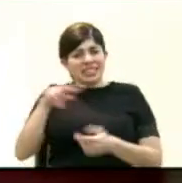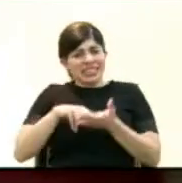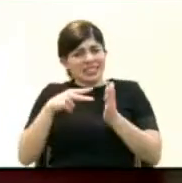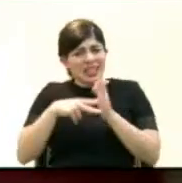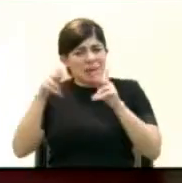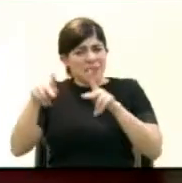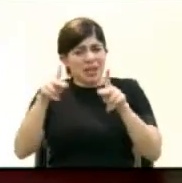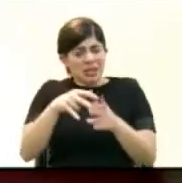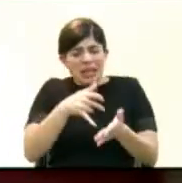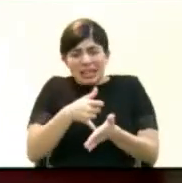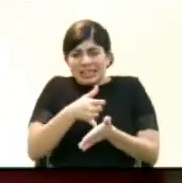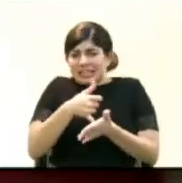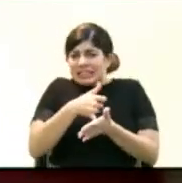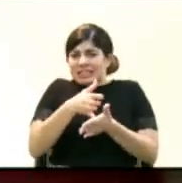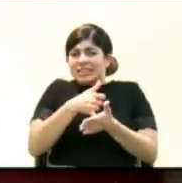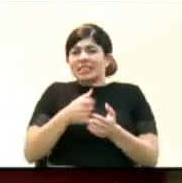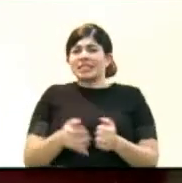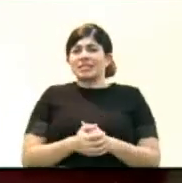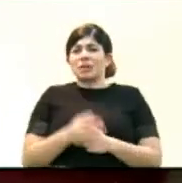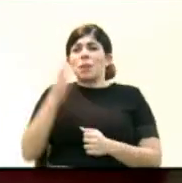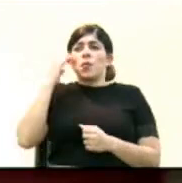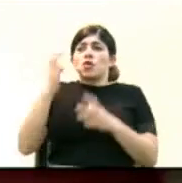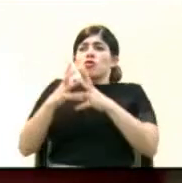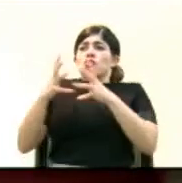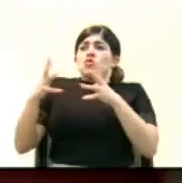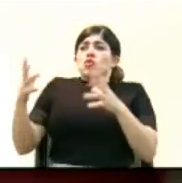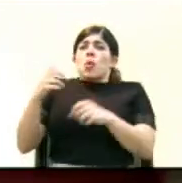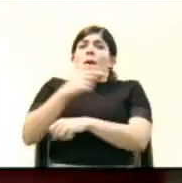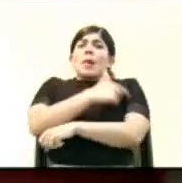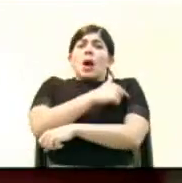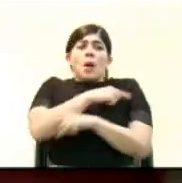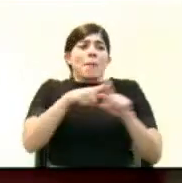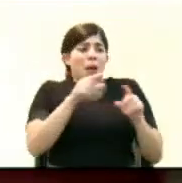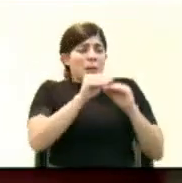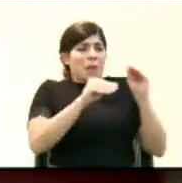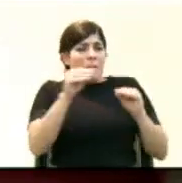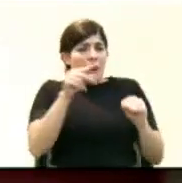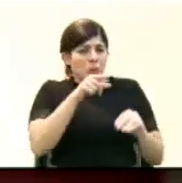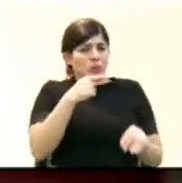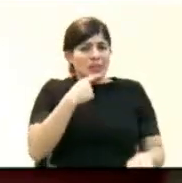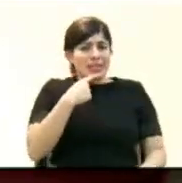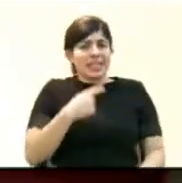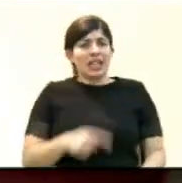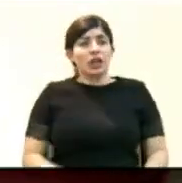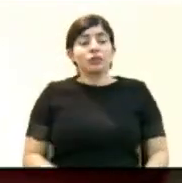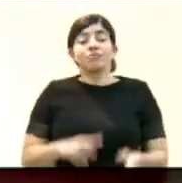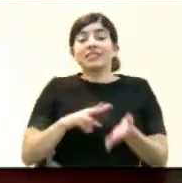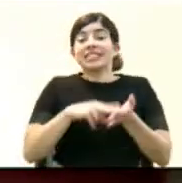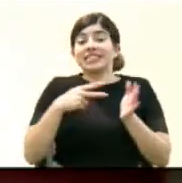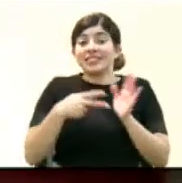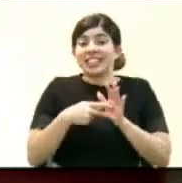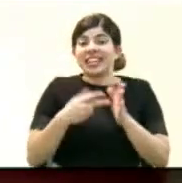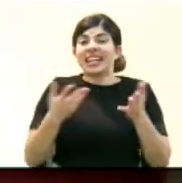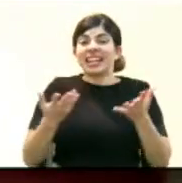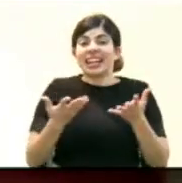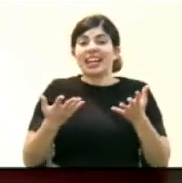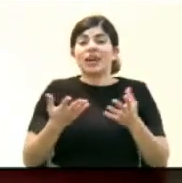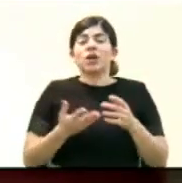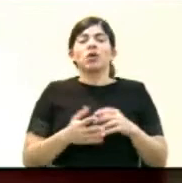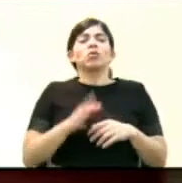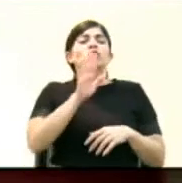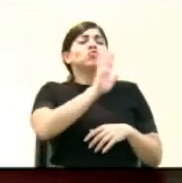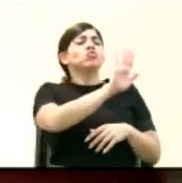vulnerable la población con este nivel de vacunación en el que usted ha venido mencionando. En ese sentido, ¿cuál es